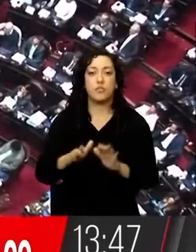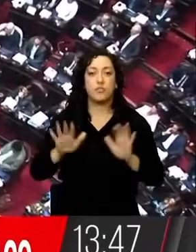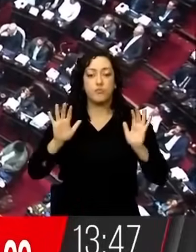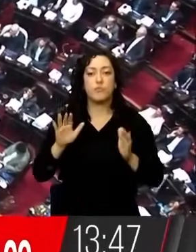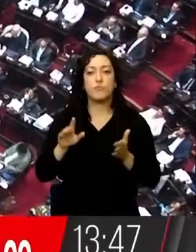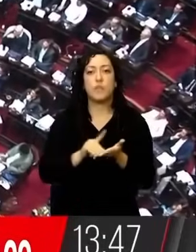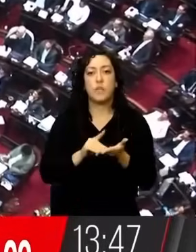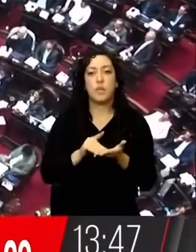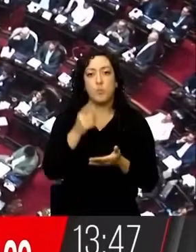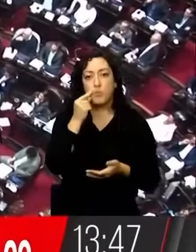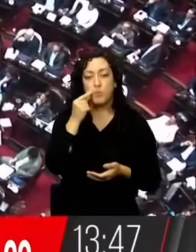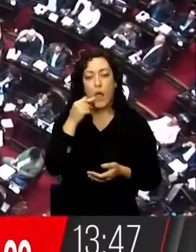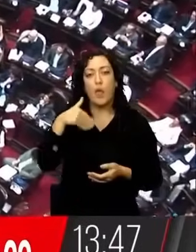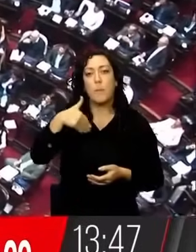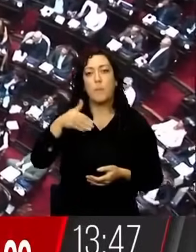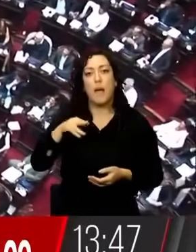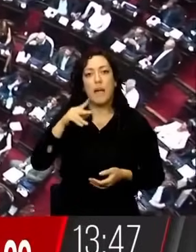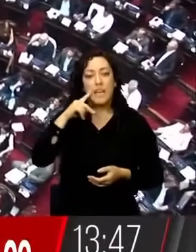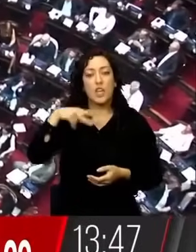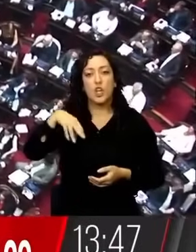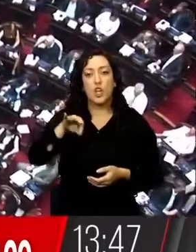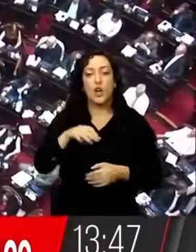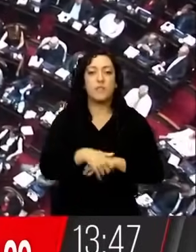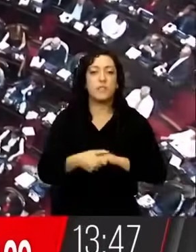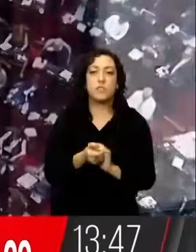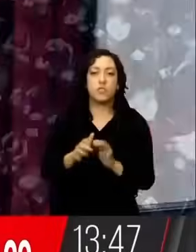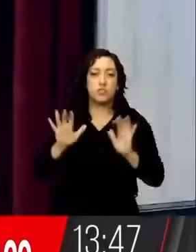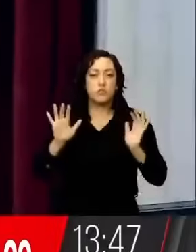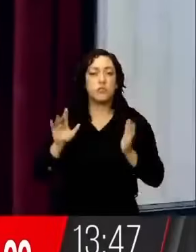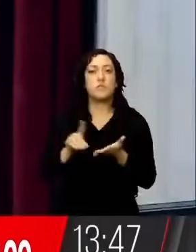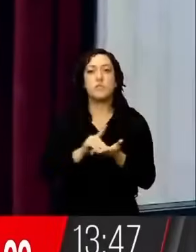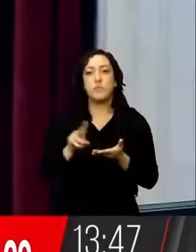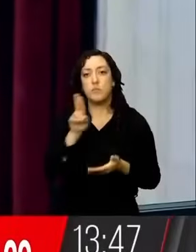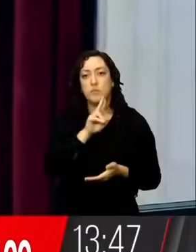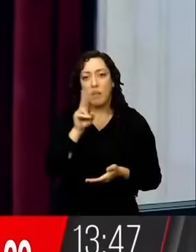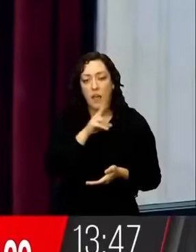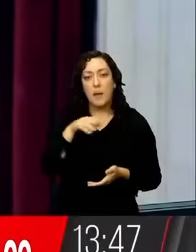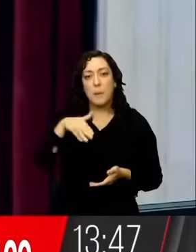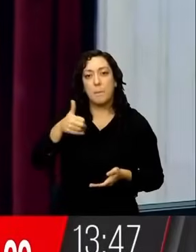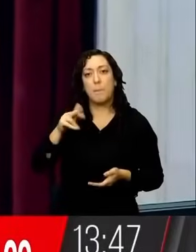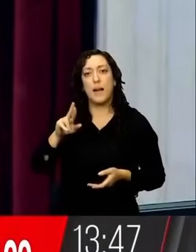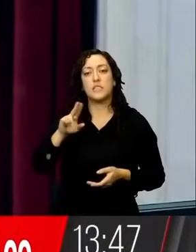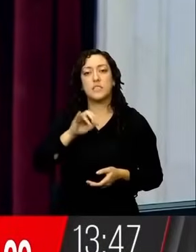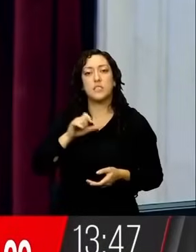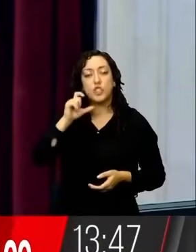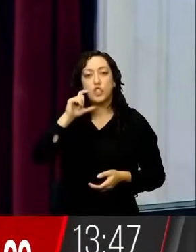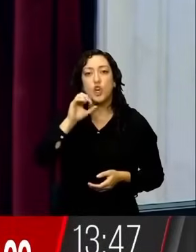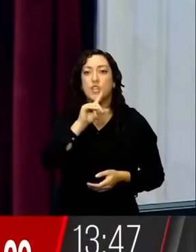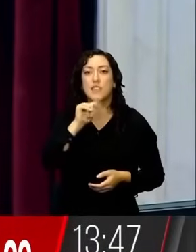Abstención. Diputado Juan Marino. Abstención. Diputada Gisela Marciota.